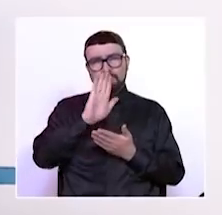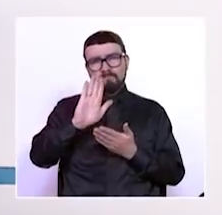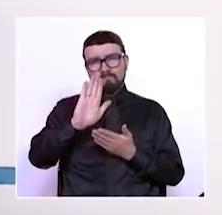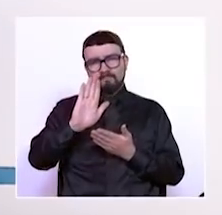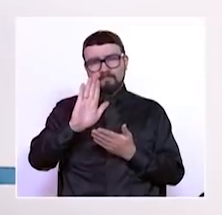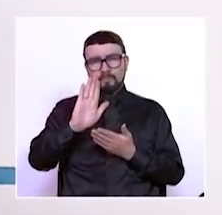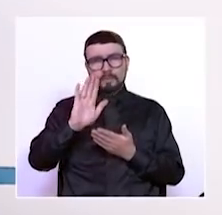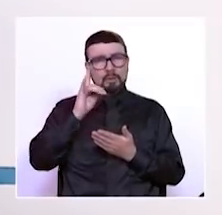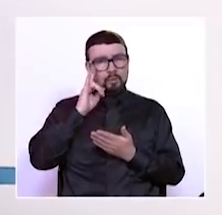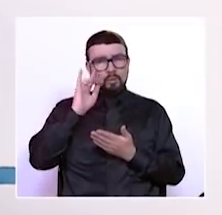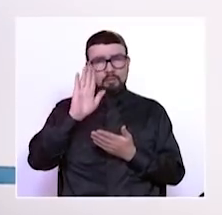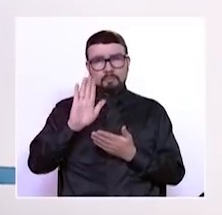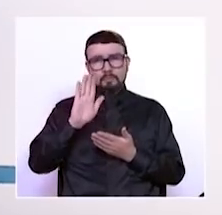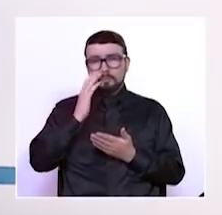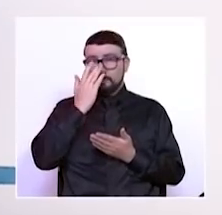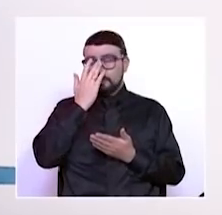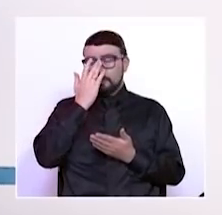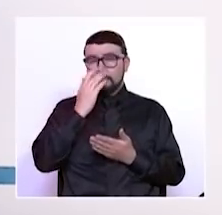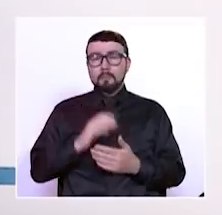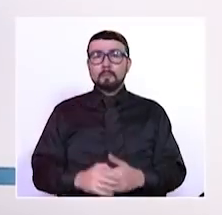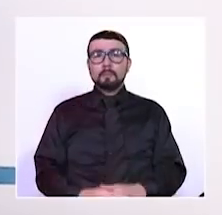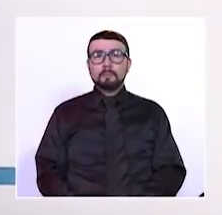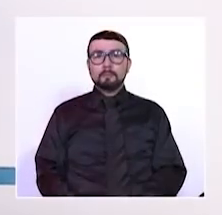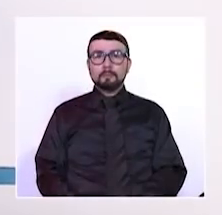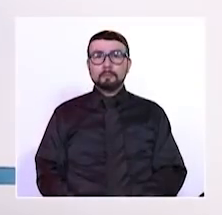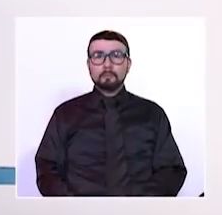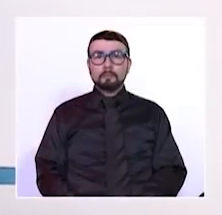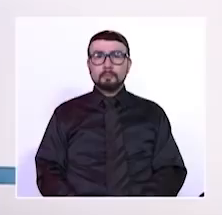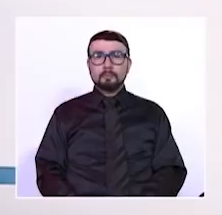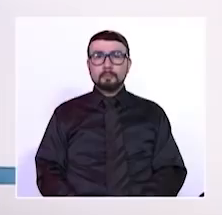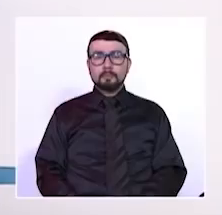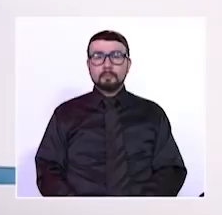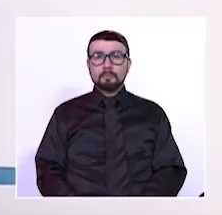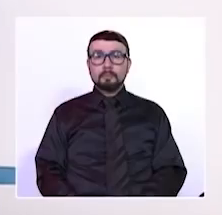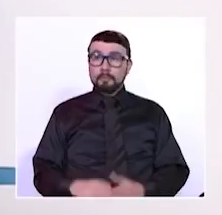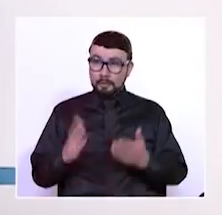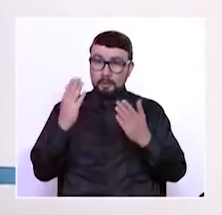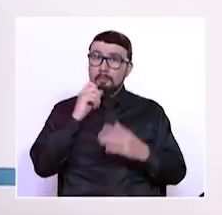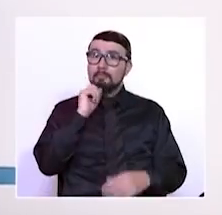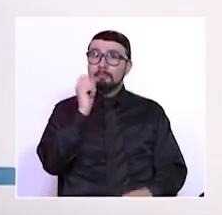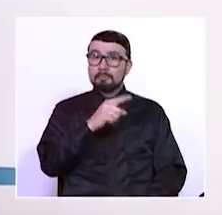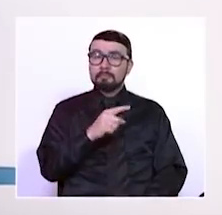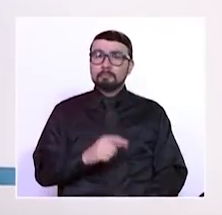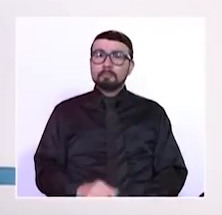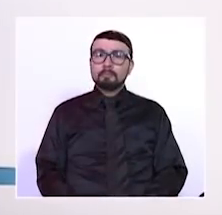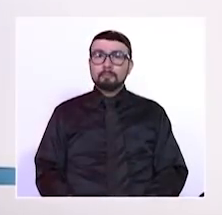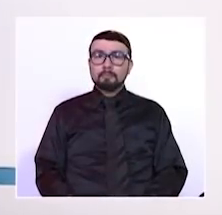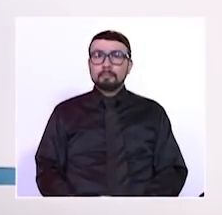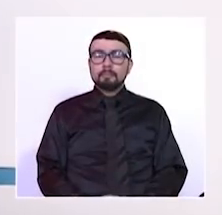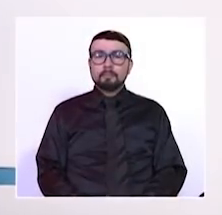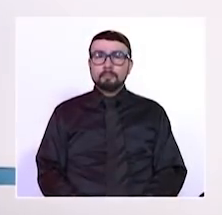den retorno acá en el máster central. Adelante con su pregunta.